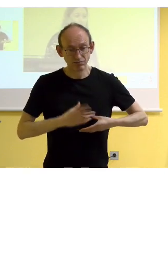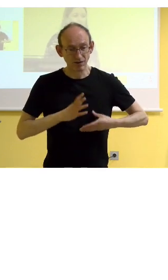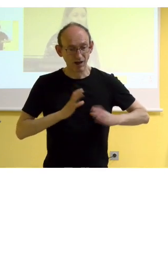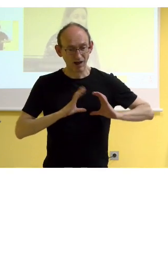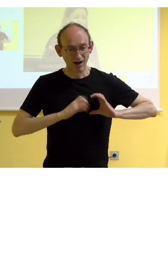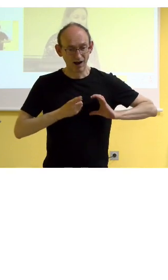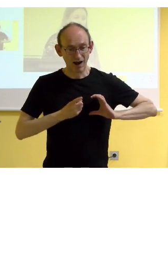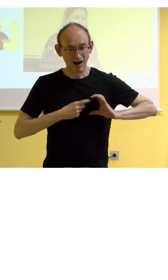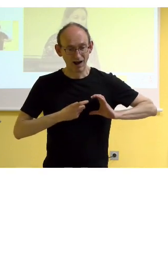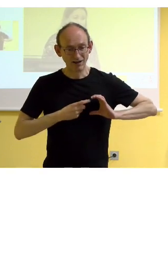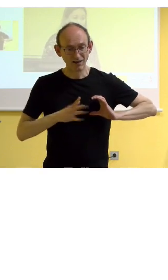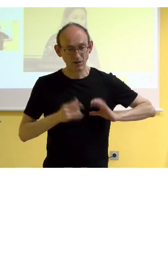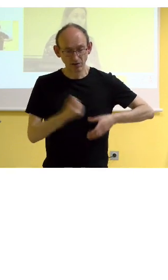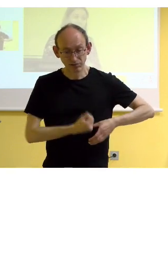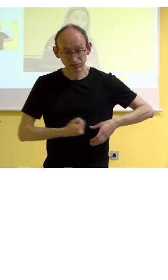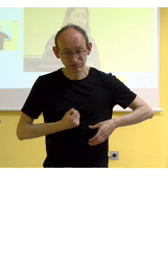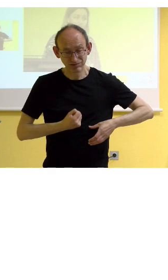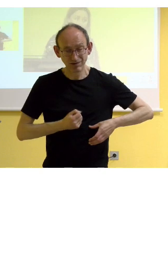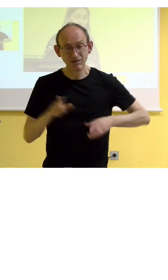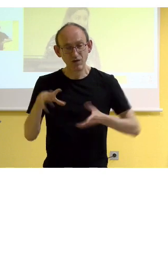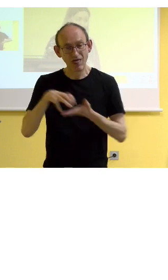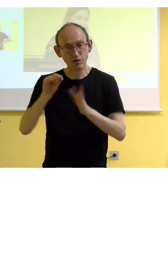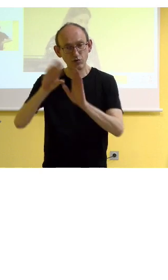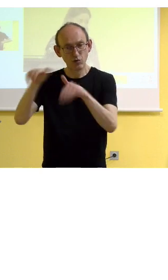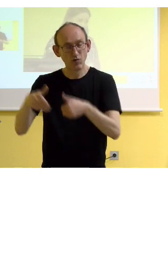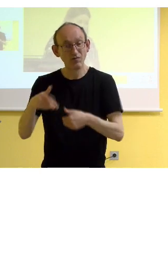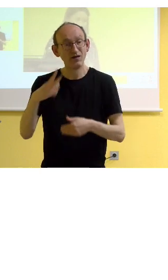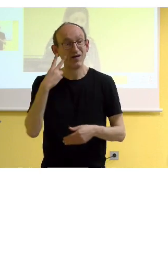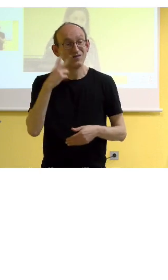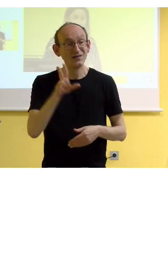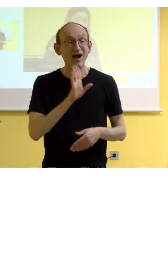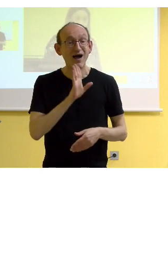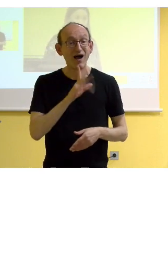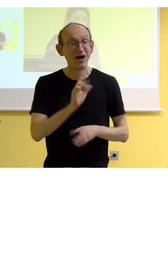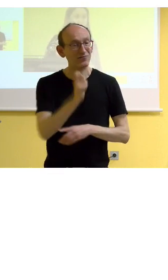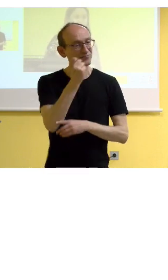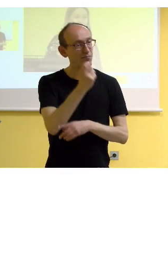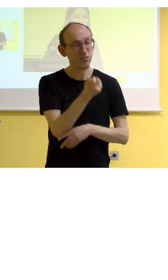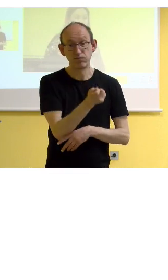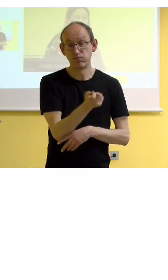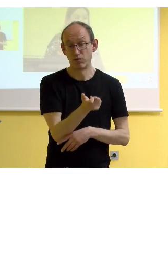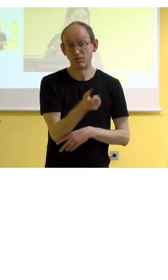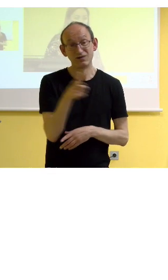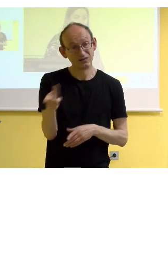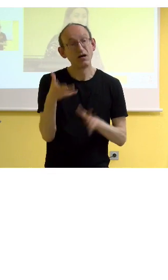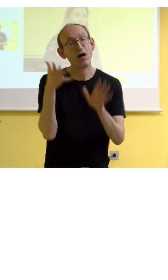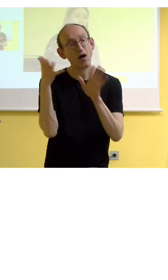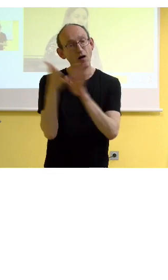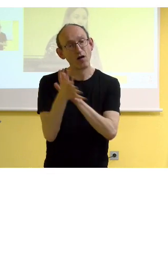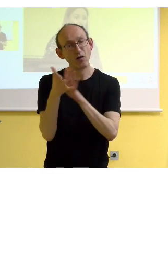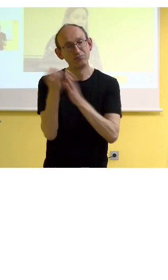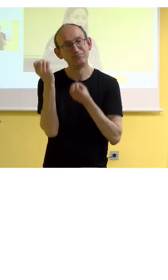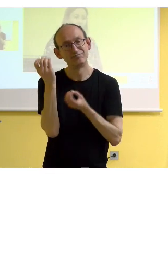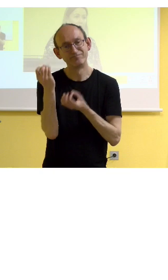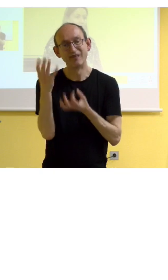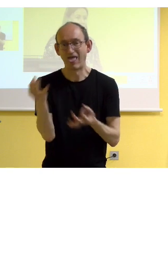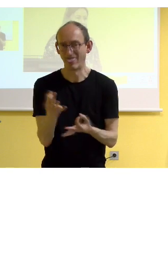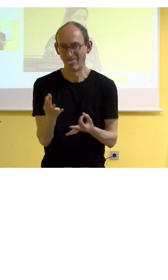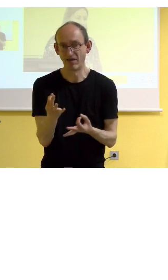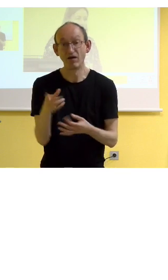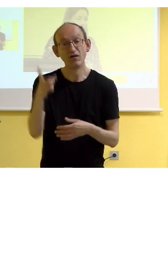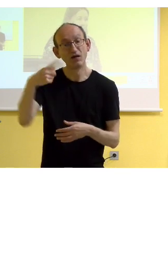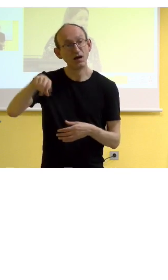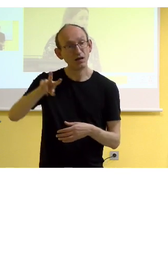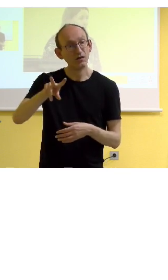sus centros, pero no muchas veces se consigue esa visita y eso hay que contárselo. ¿Vale? Pero es cierto que también tienen que saber que